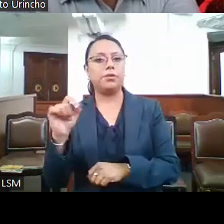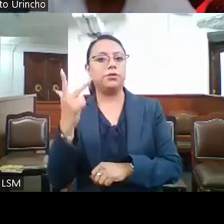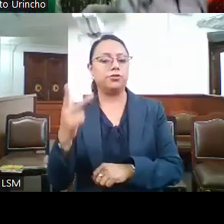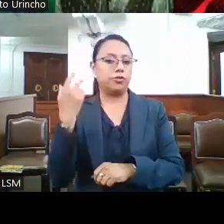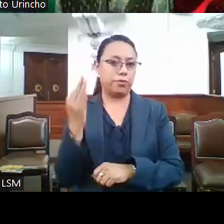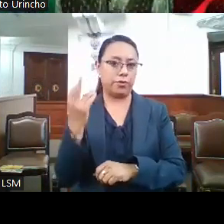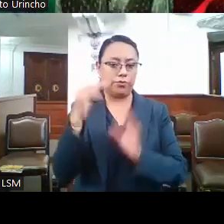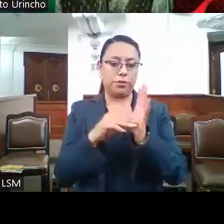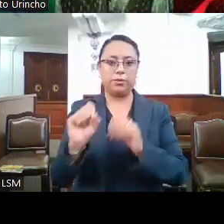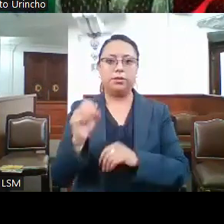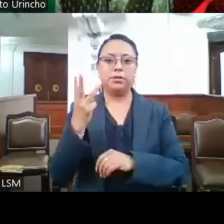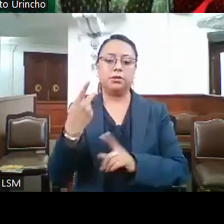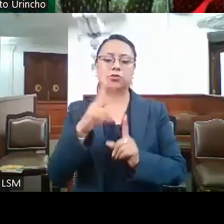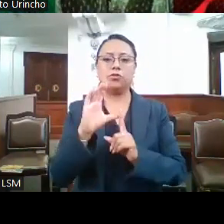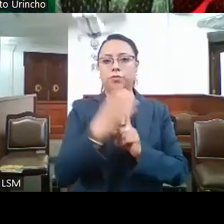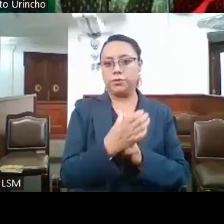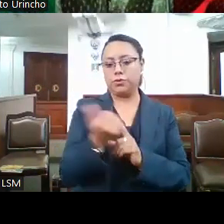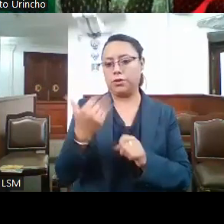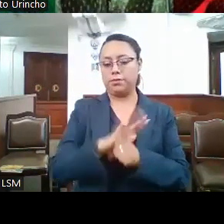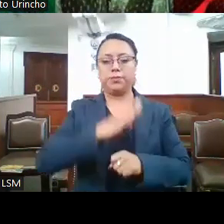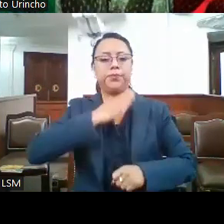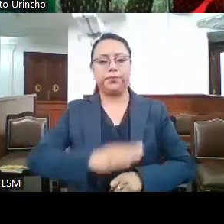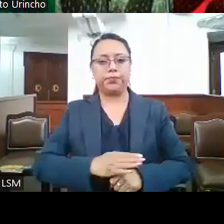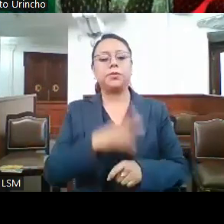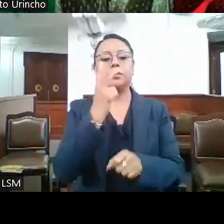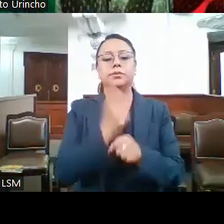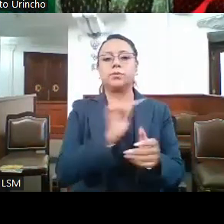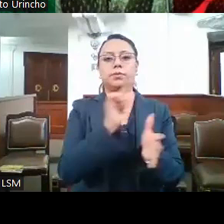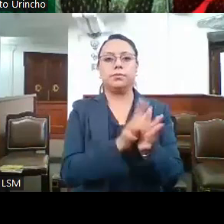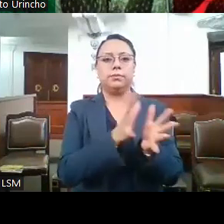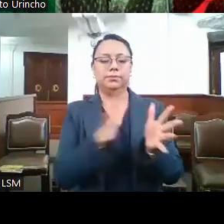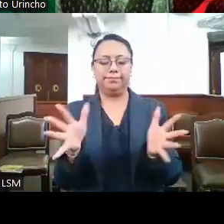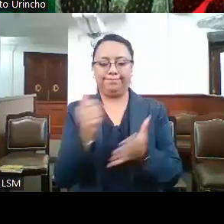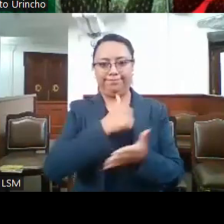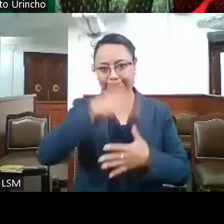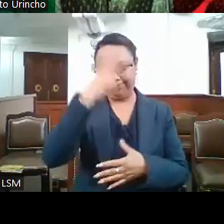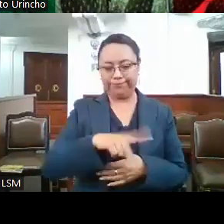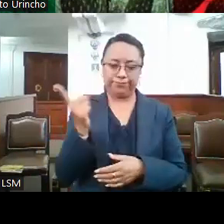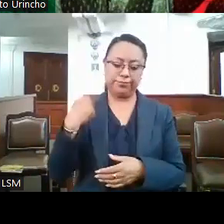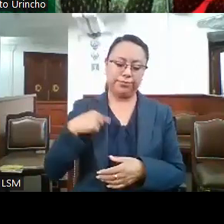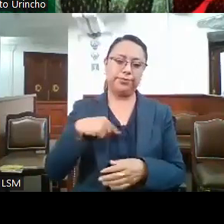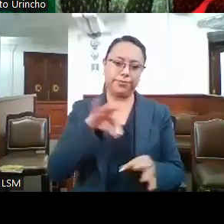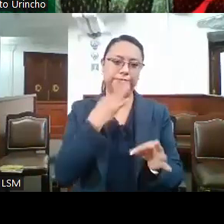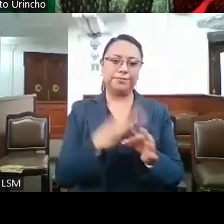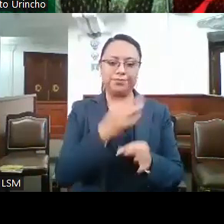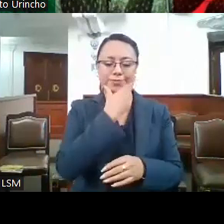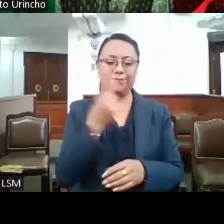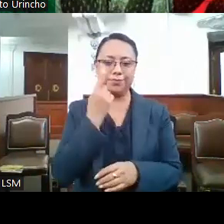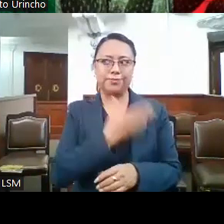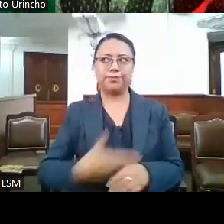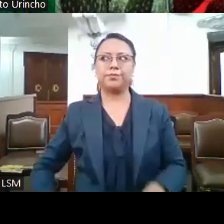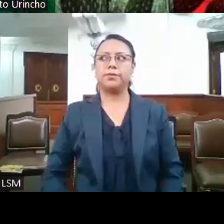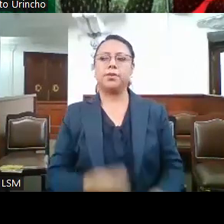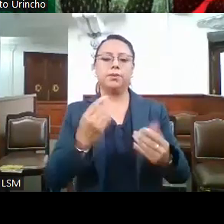Comisión de Administración y Procuración de Justicia, segunda legislatura del Congreso de la Ciudad de México. Cumplida su instrucción, diputado presidente. Muchas